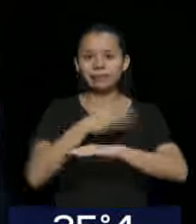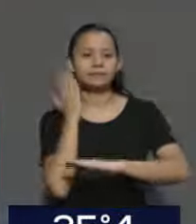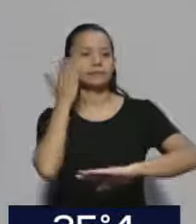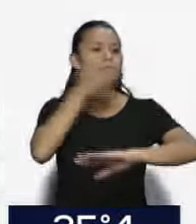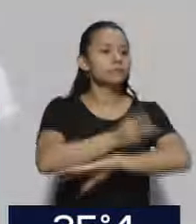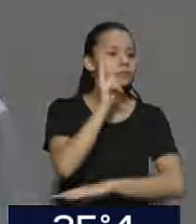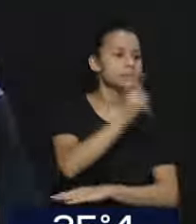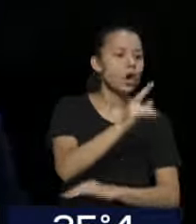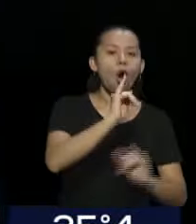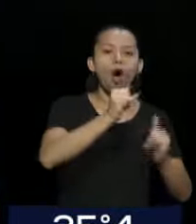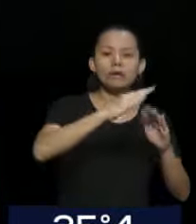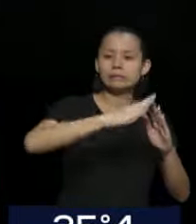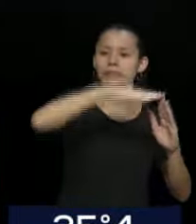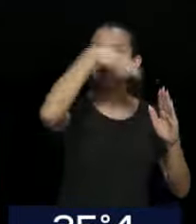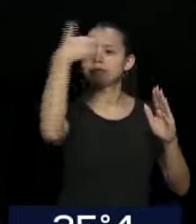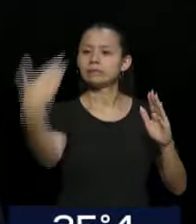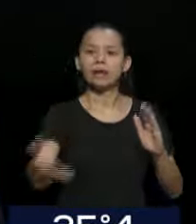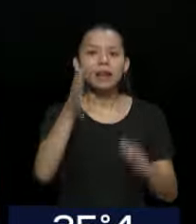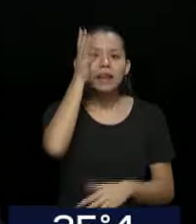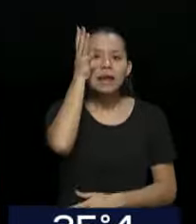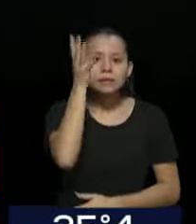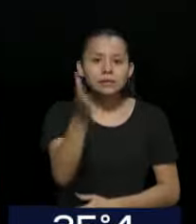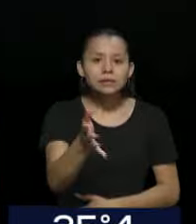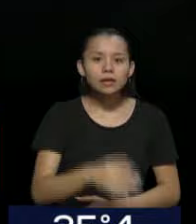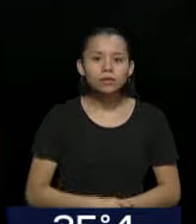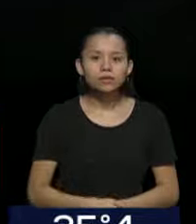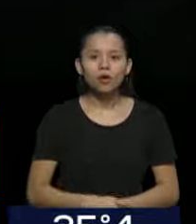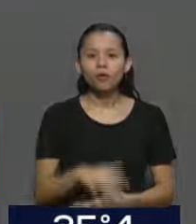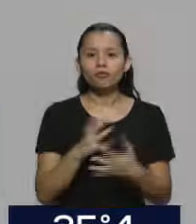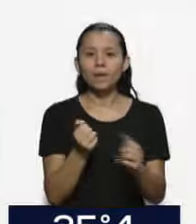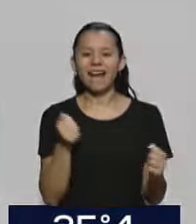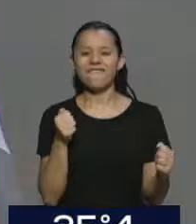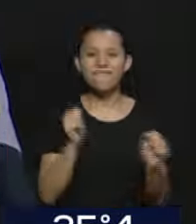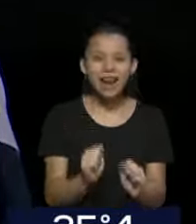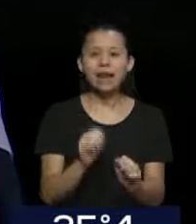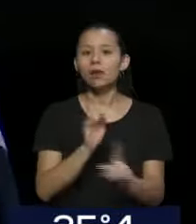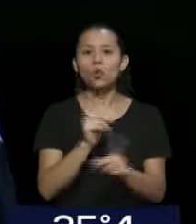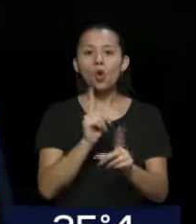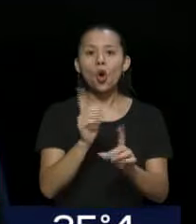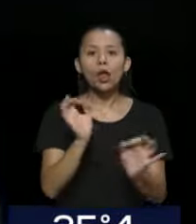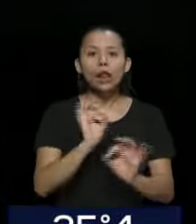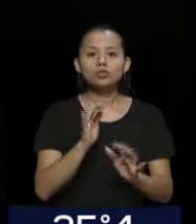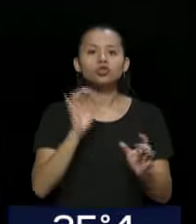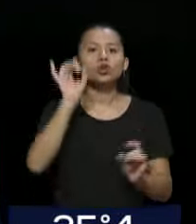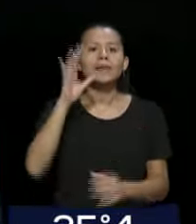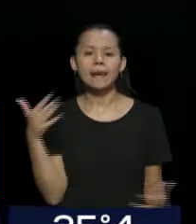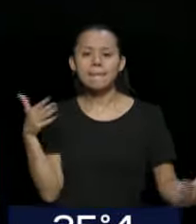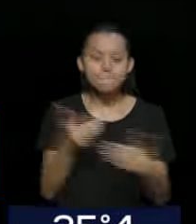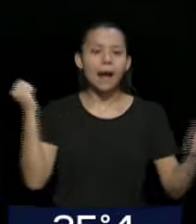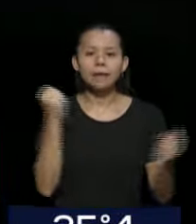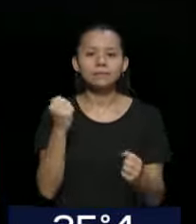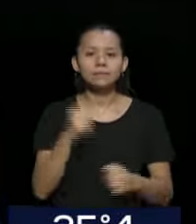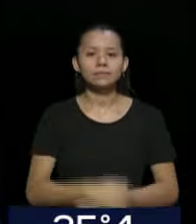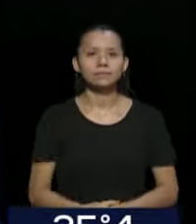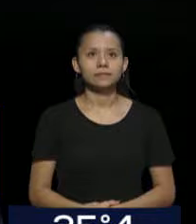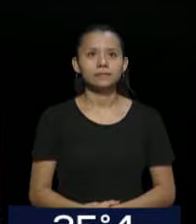voló mucho. No se escuchó frenada, nada, el impacto solamente. Y fue fuerte. Salí y justo, bueno, los policías estaban mirando